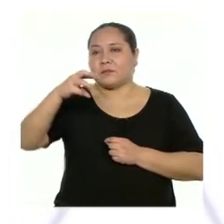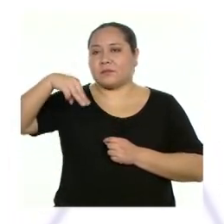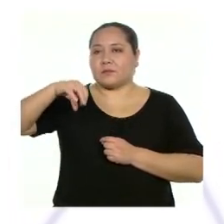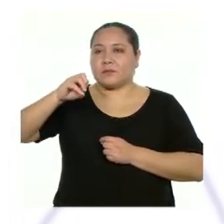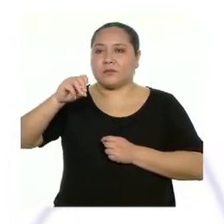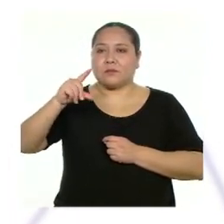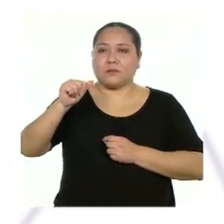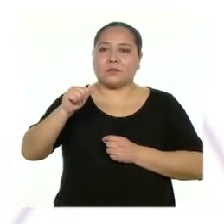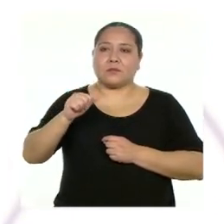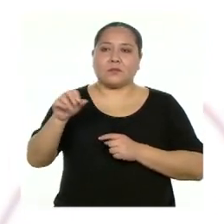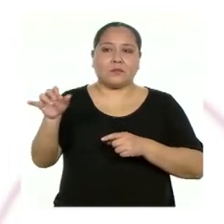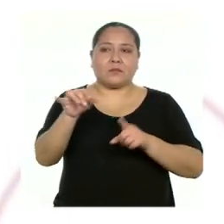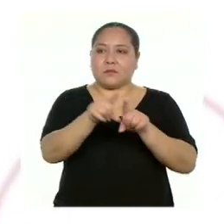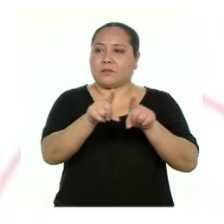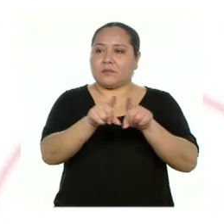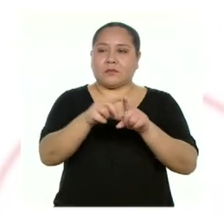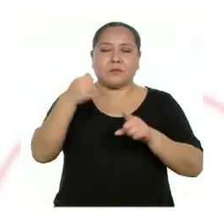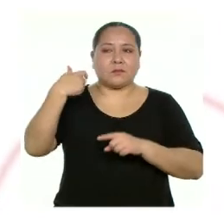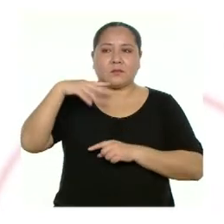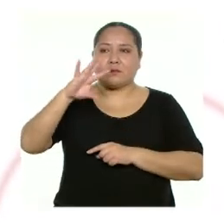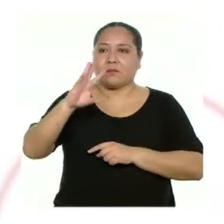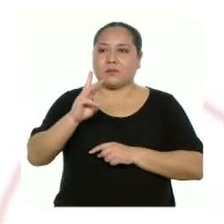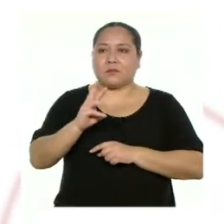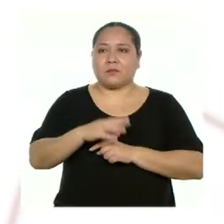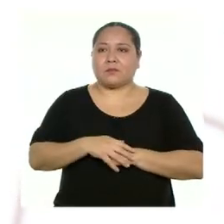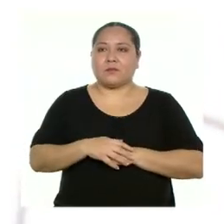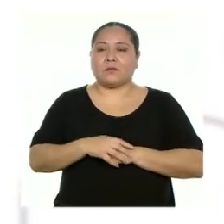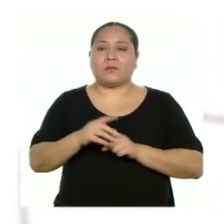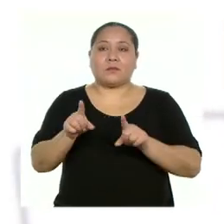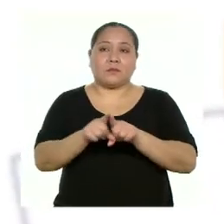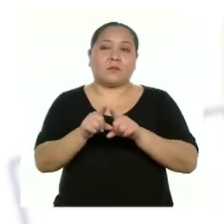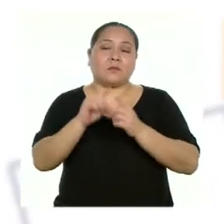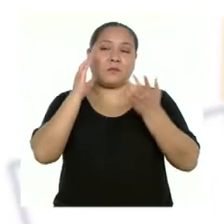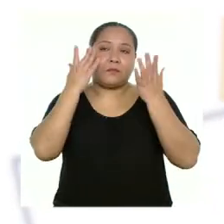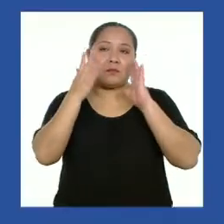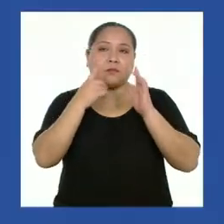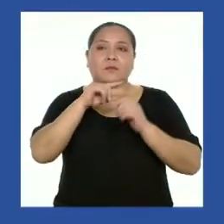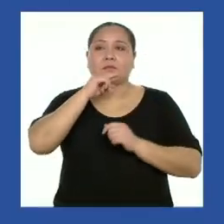sigue siendo 16. Algo similar ocurre para el género femenino.